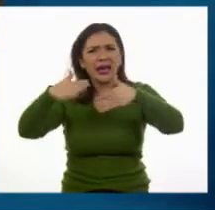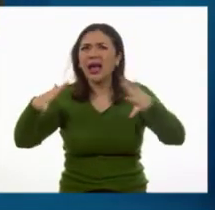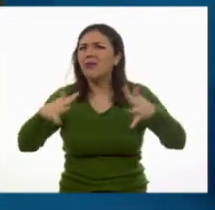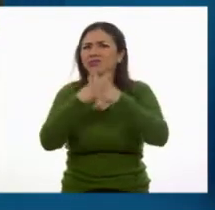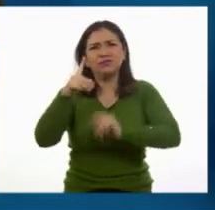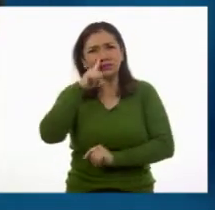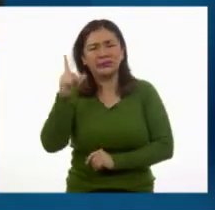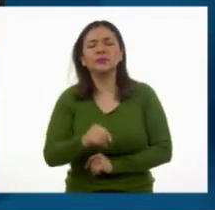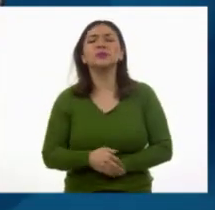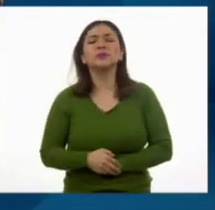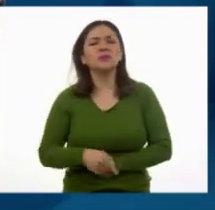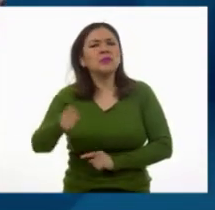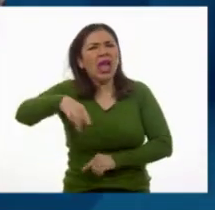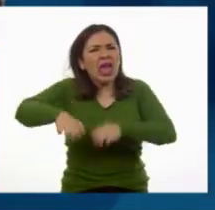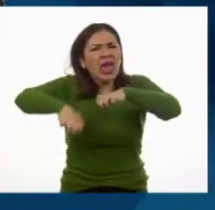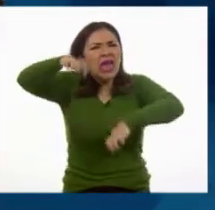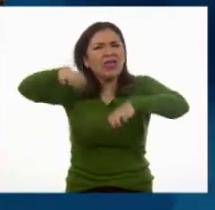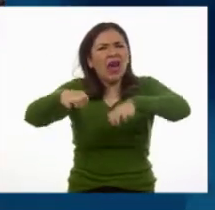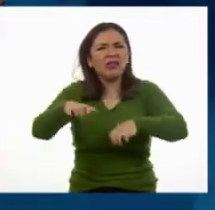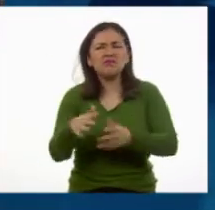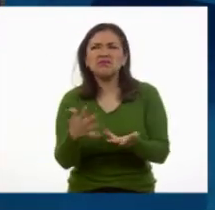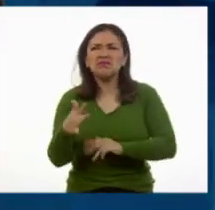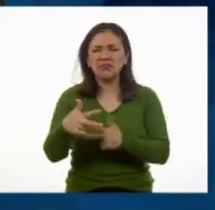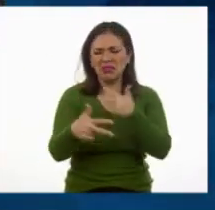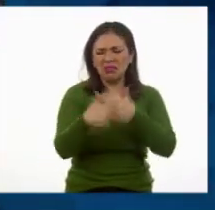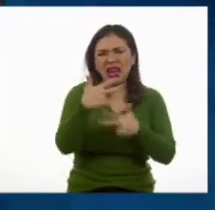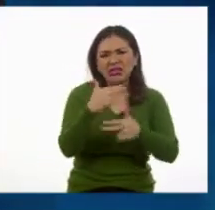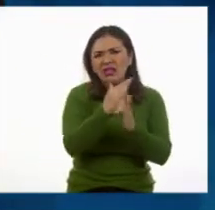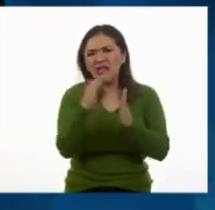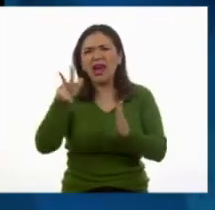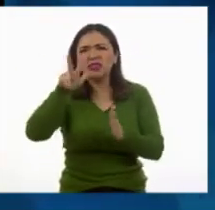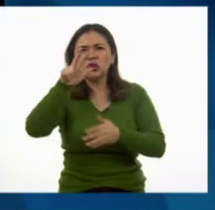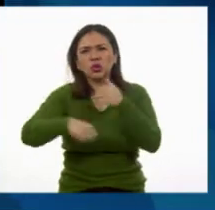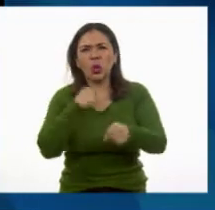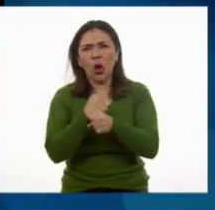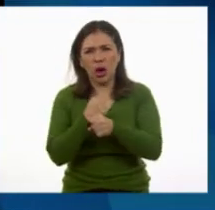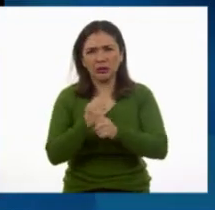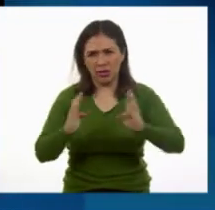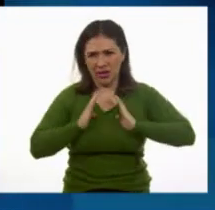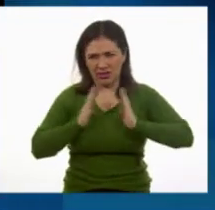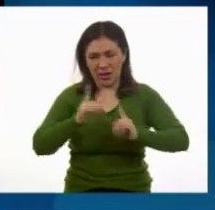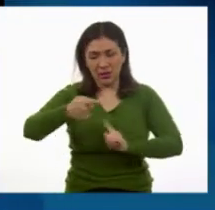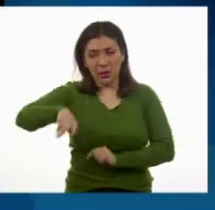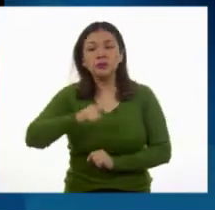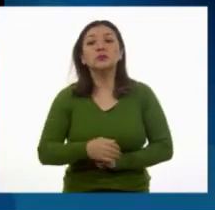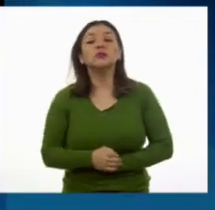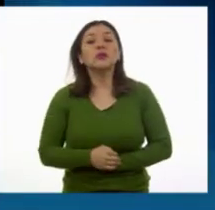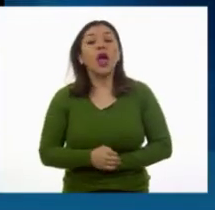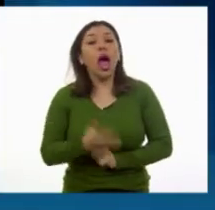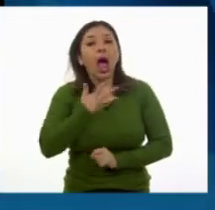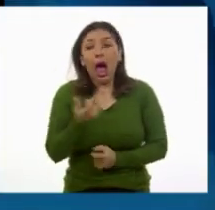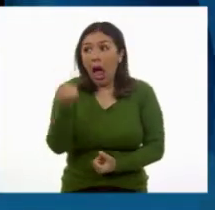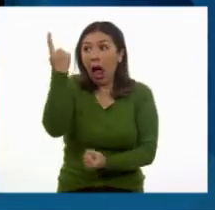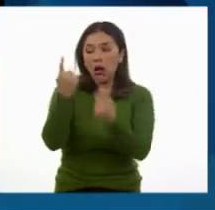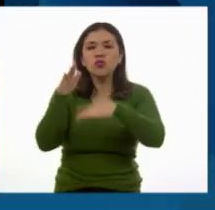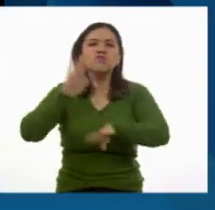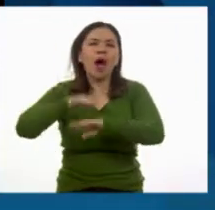de los cadetes oscilaba entre los 13 y los 18 años. Algunos oficiales tenían 20